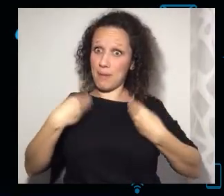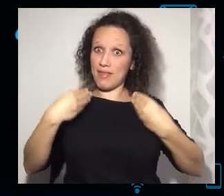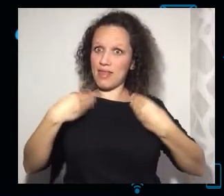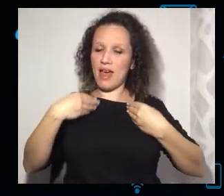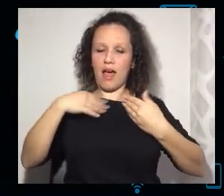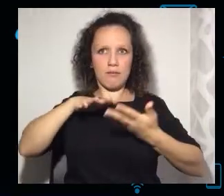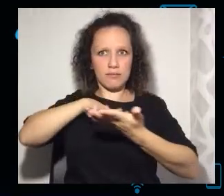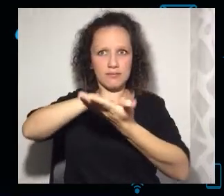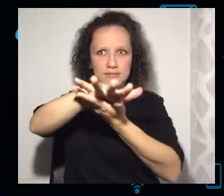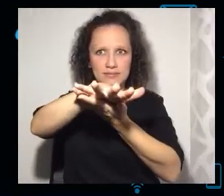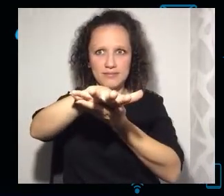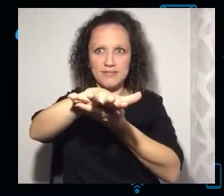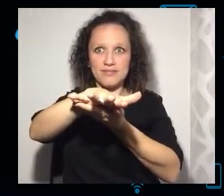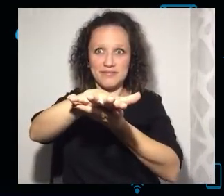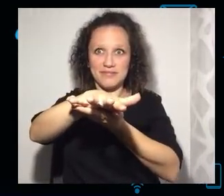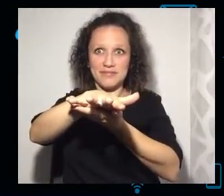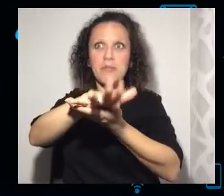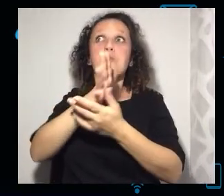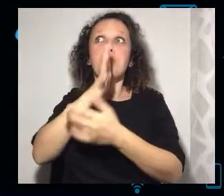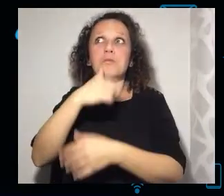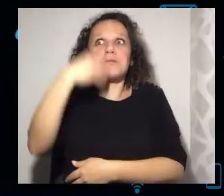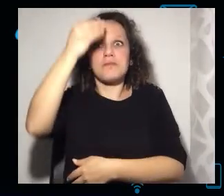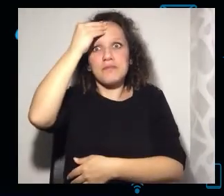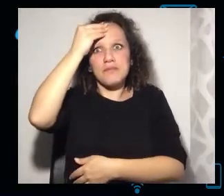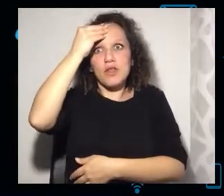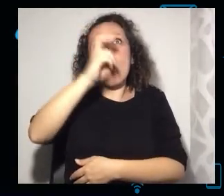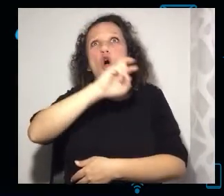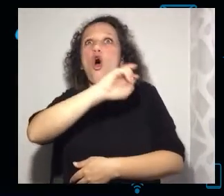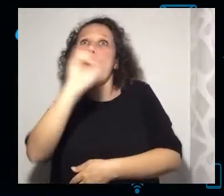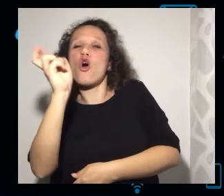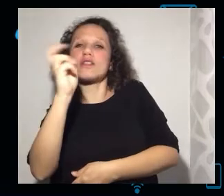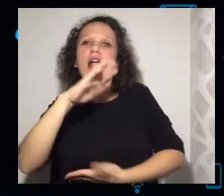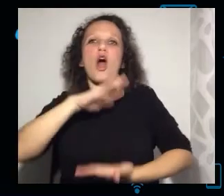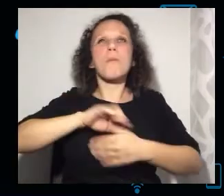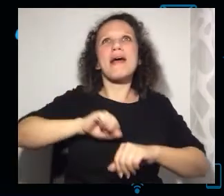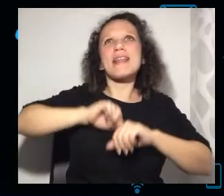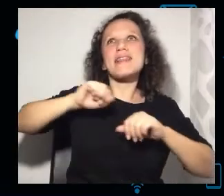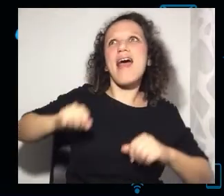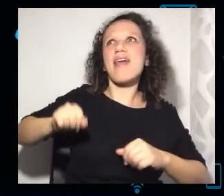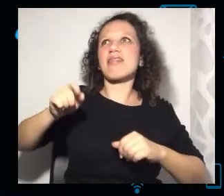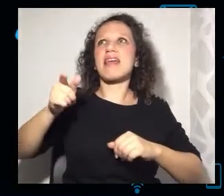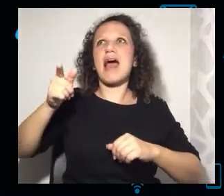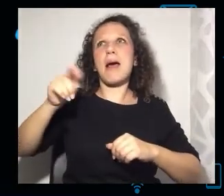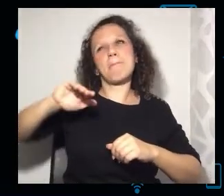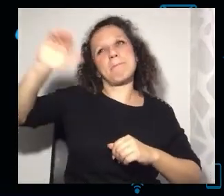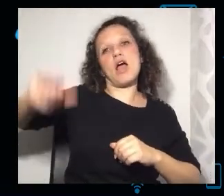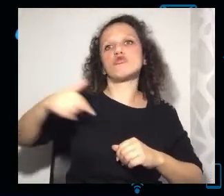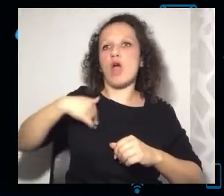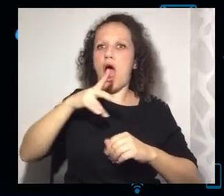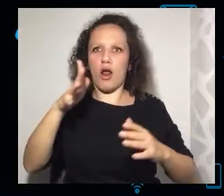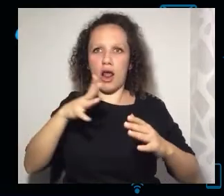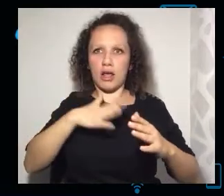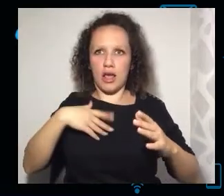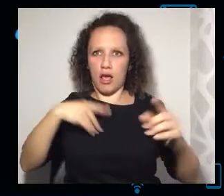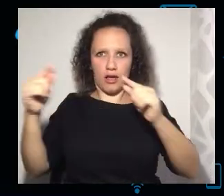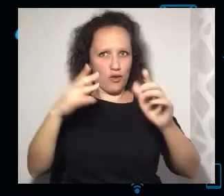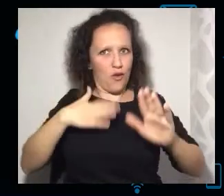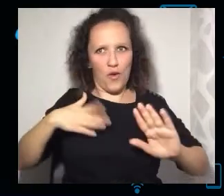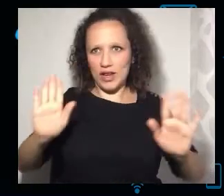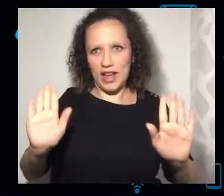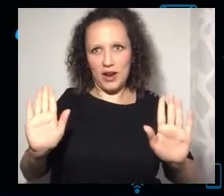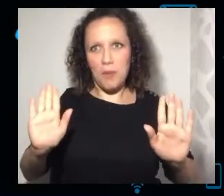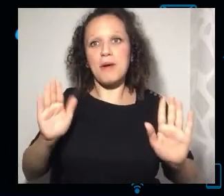antes que creo que es mucho más importante que la que otras competencias no quiero generar aquí ninguna guerra ninguna discusión pero creo que en este caso la competencia digital